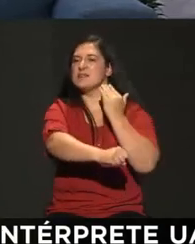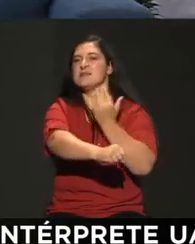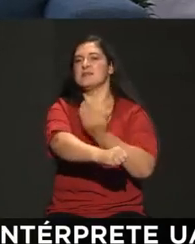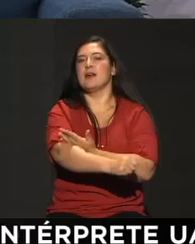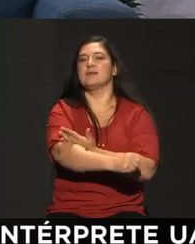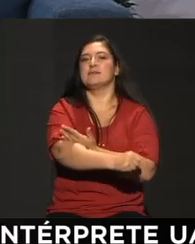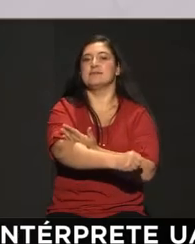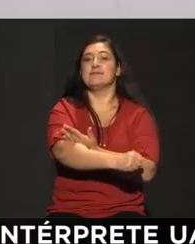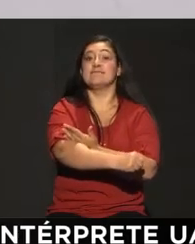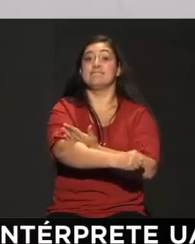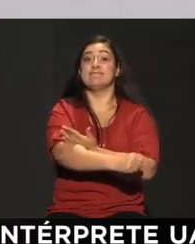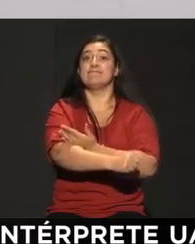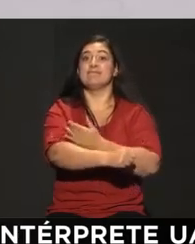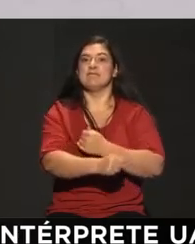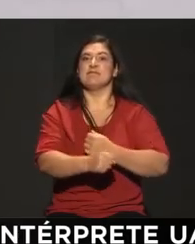La fuerza.